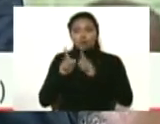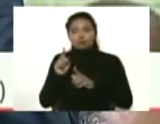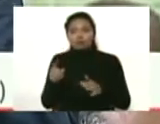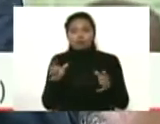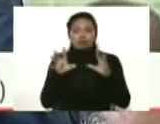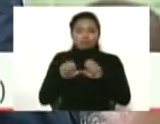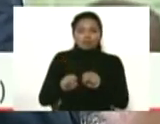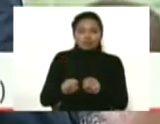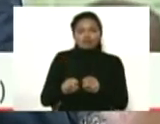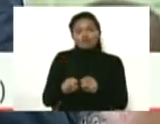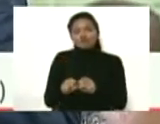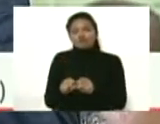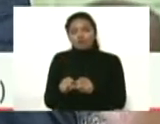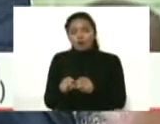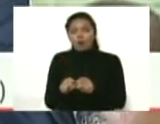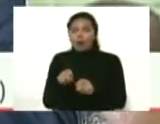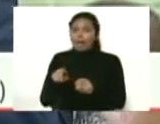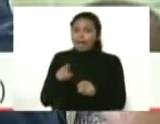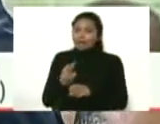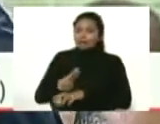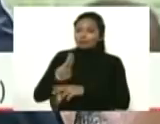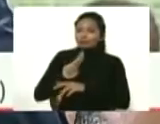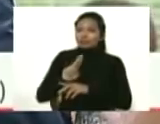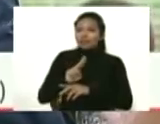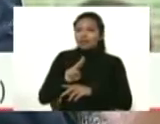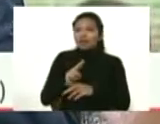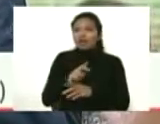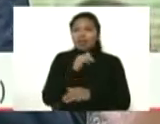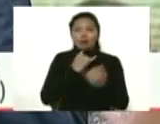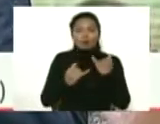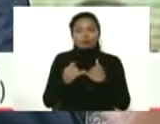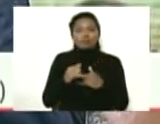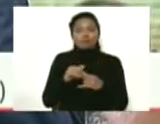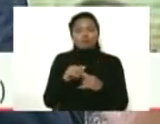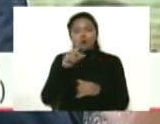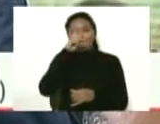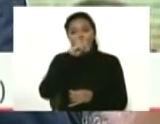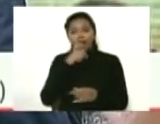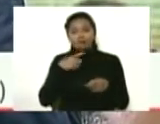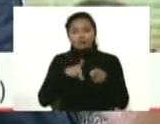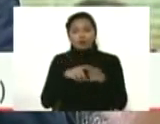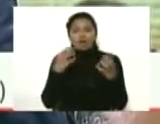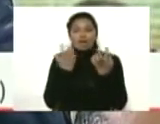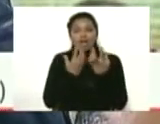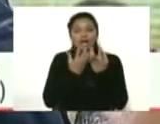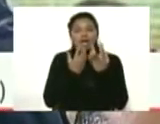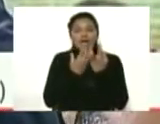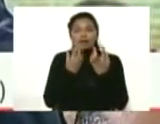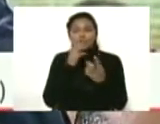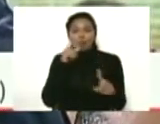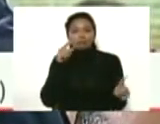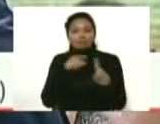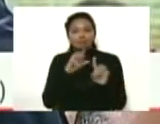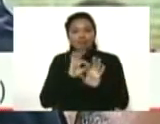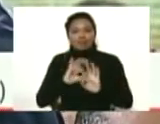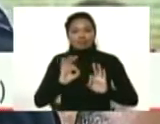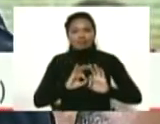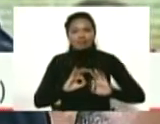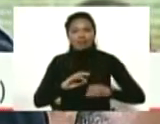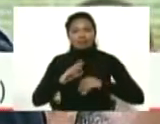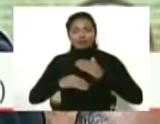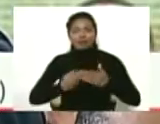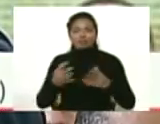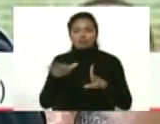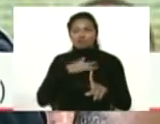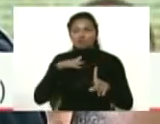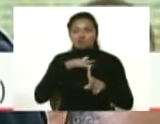imperio ha utilizado en las últimas décadas. Una es la guerra indirecta, que es la guerra a través de